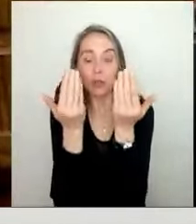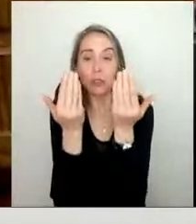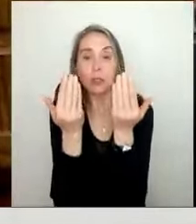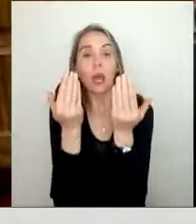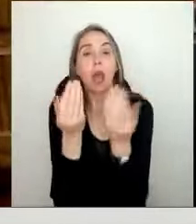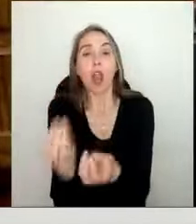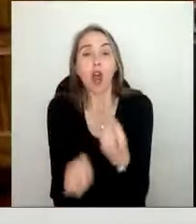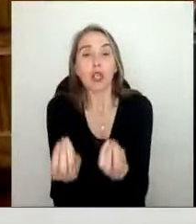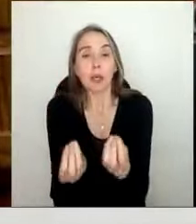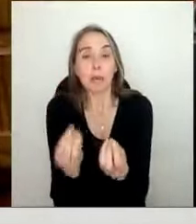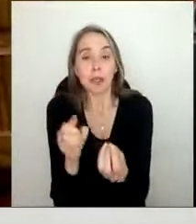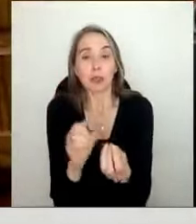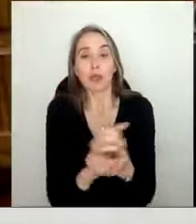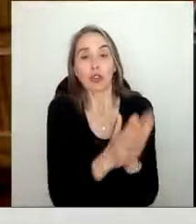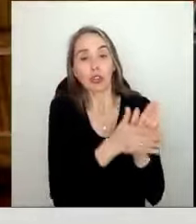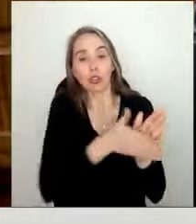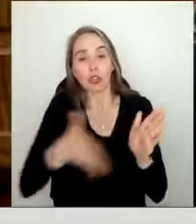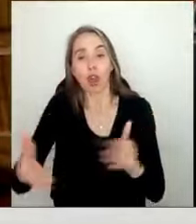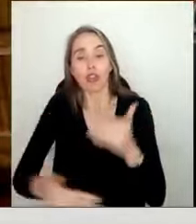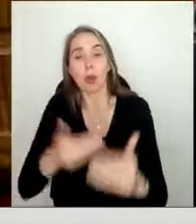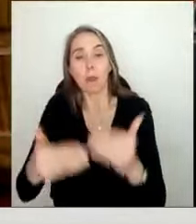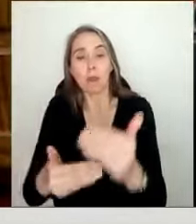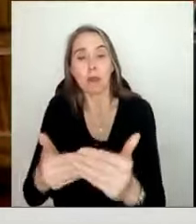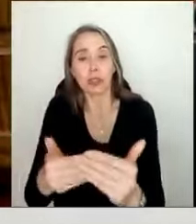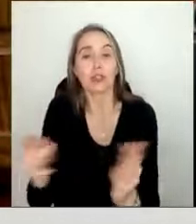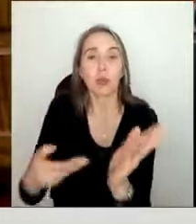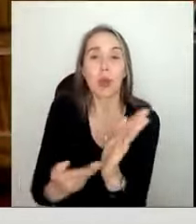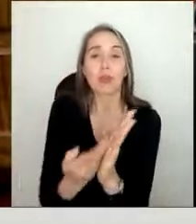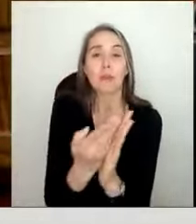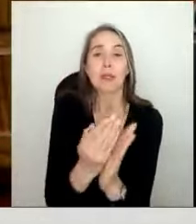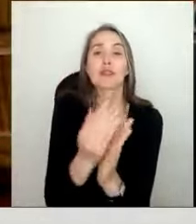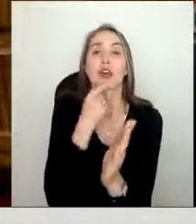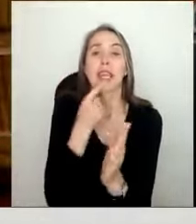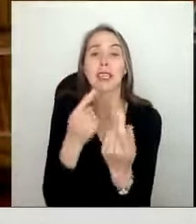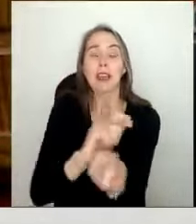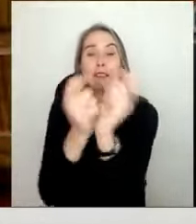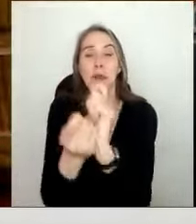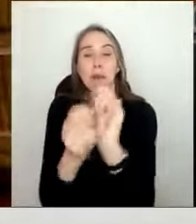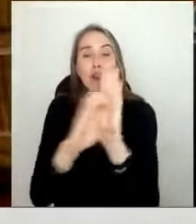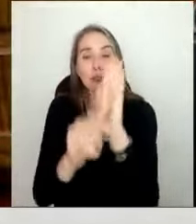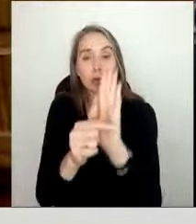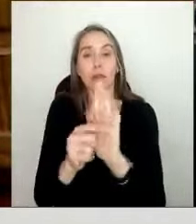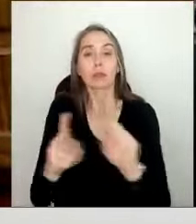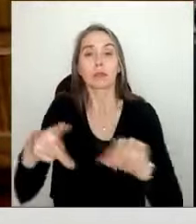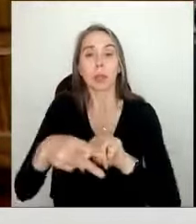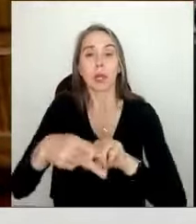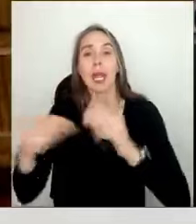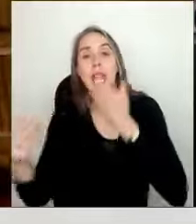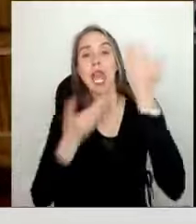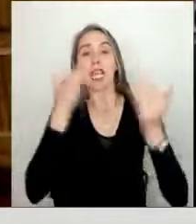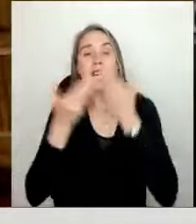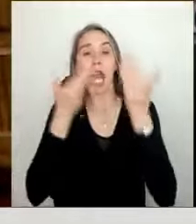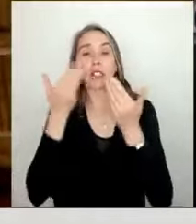rodearon todo el proceso desde sus inicios cuando decidieron interrumpir la entonación de nuestro Himno